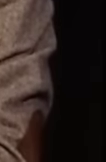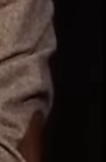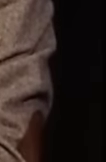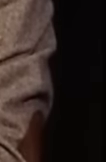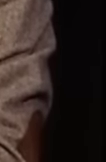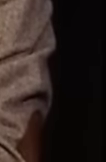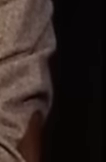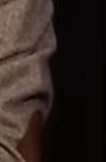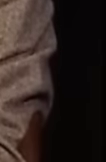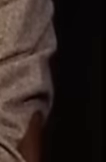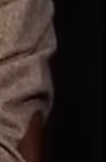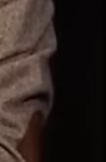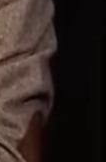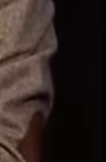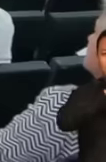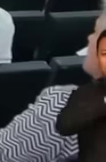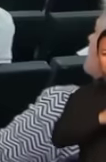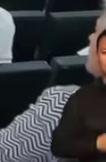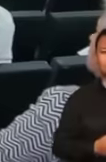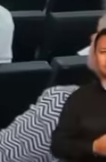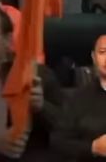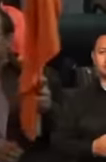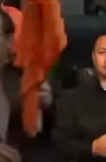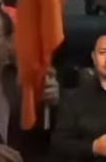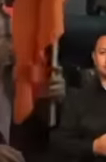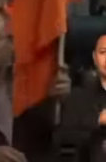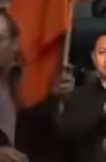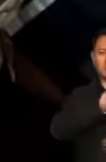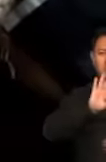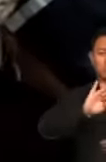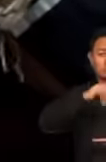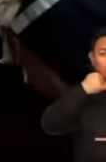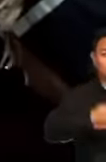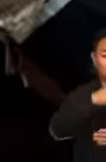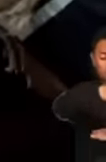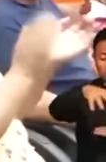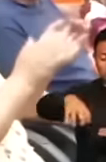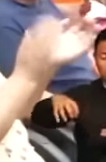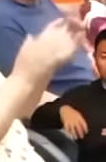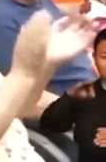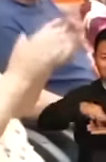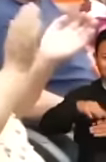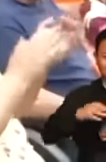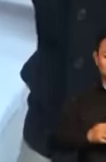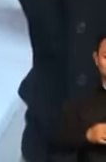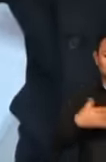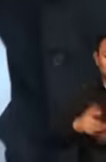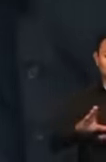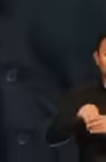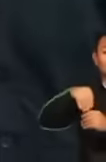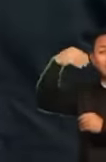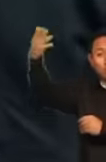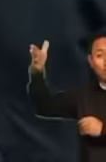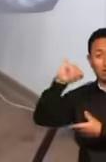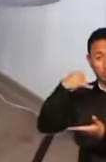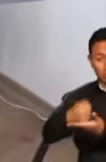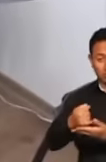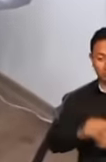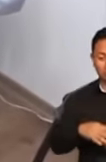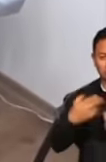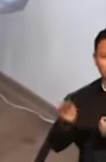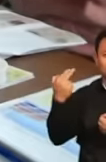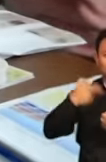de Planificación, sostiene que es necesario discernir entre los que son propuestas reales de los candidatos y lo que es una campaña